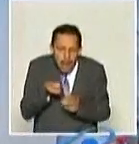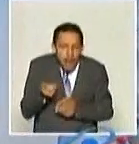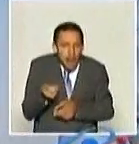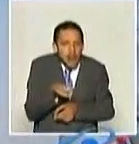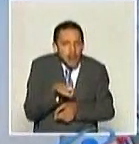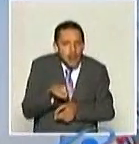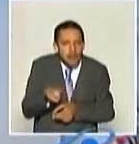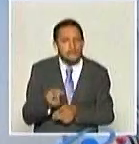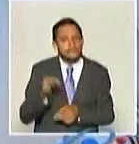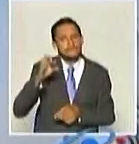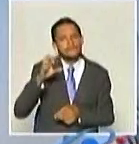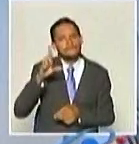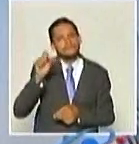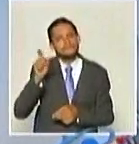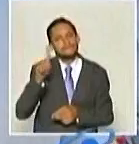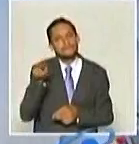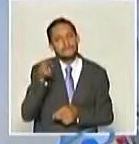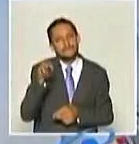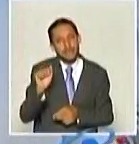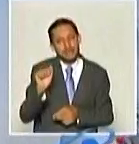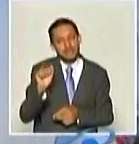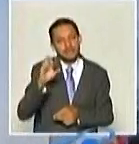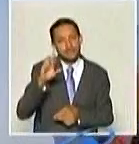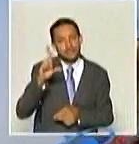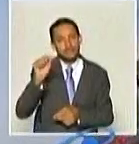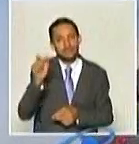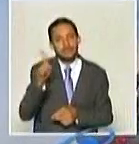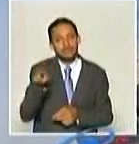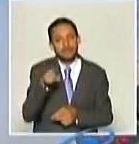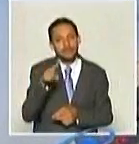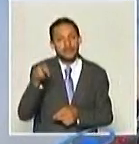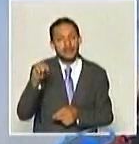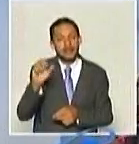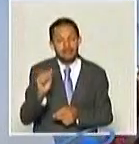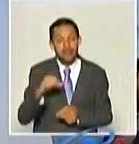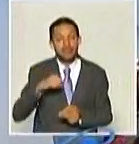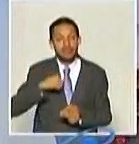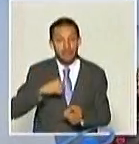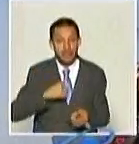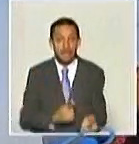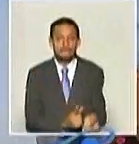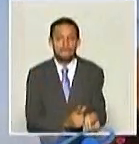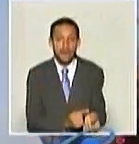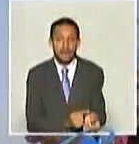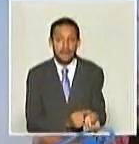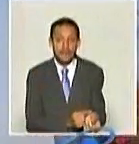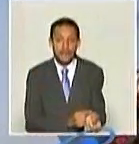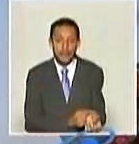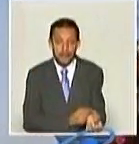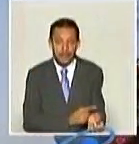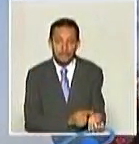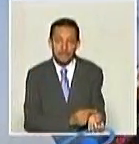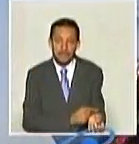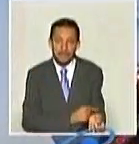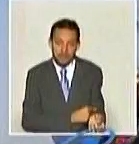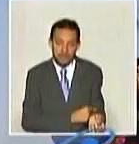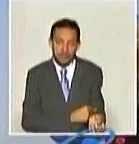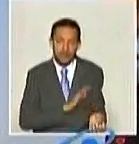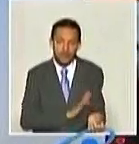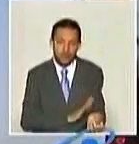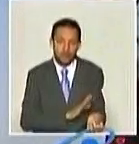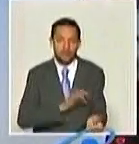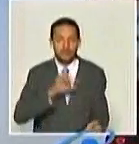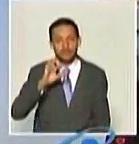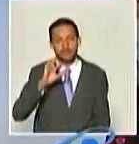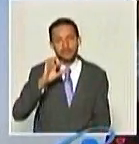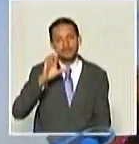el plasma rico en plaquetas. Ese plasma rico en plaquetas está compuesto, como su nombre lo dice, por plaquetas. Las plaquetas